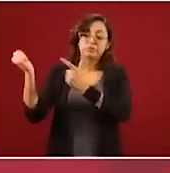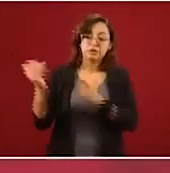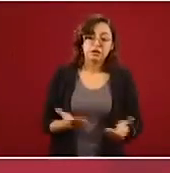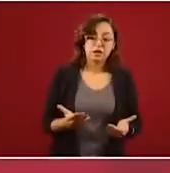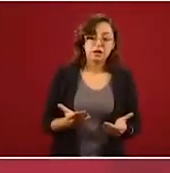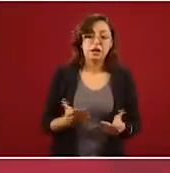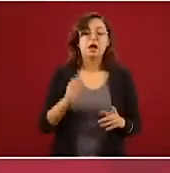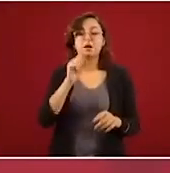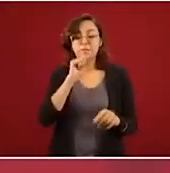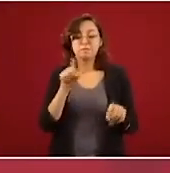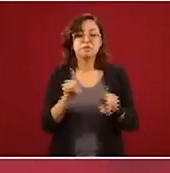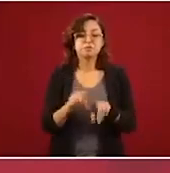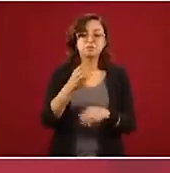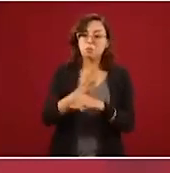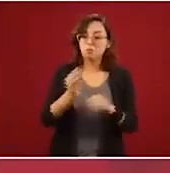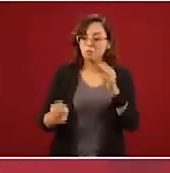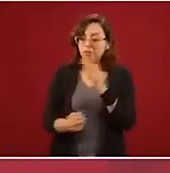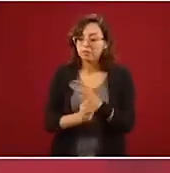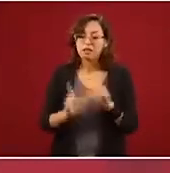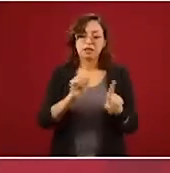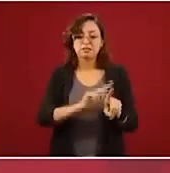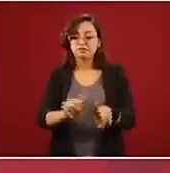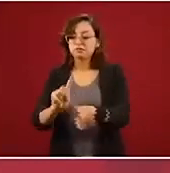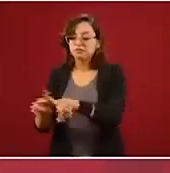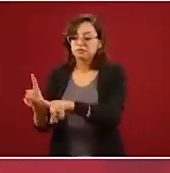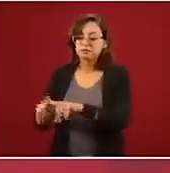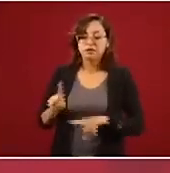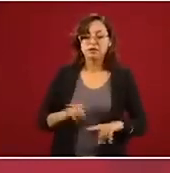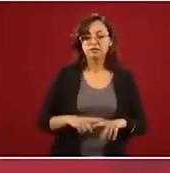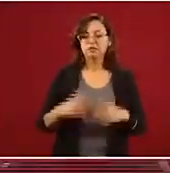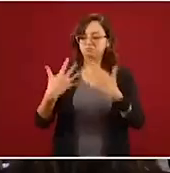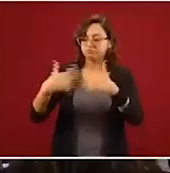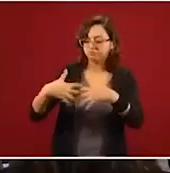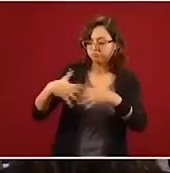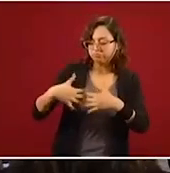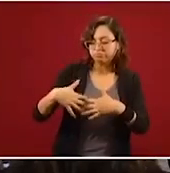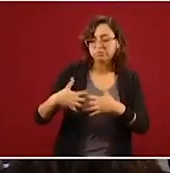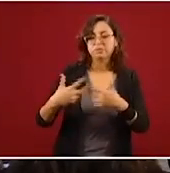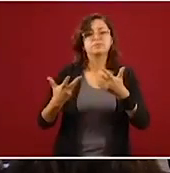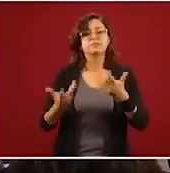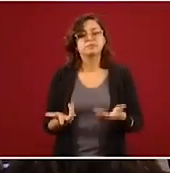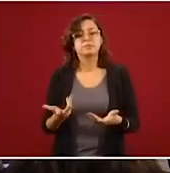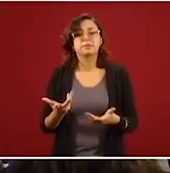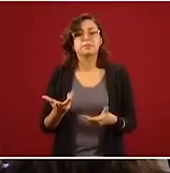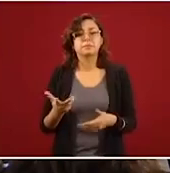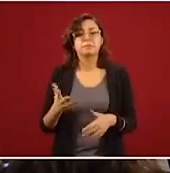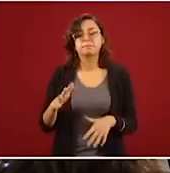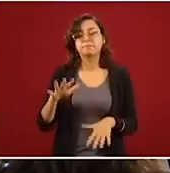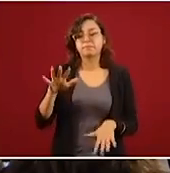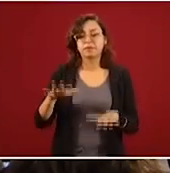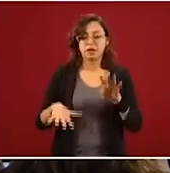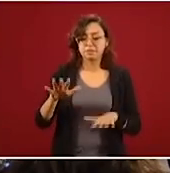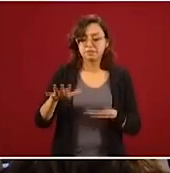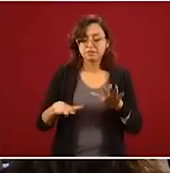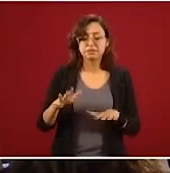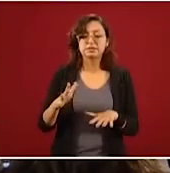los insumos para producir otros productos. Algunos de estos van al mercado nacional y